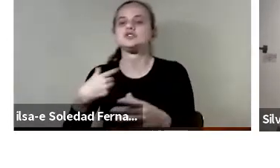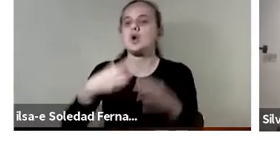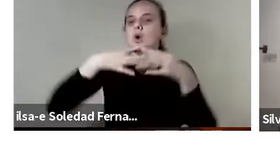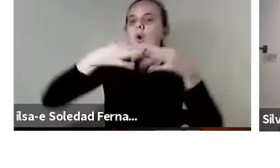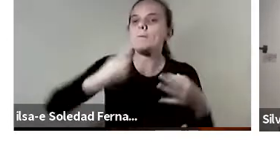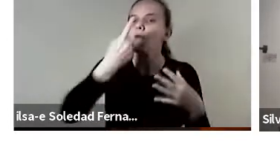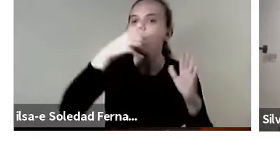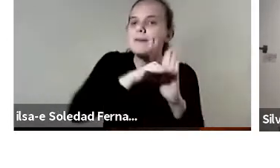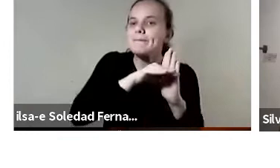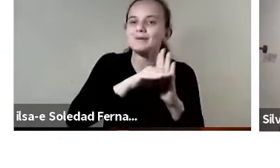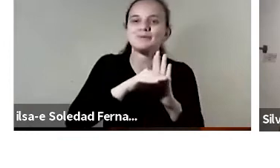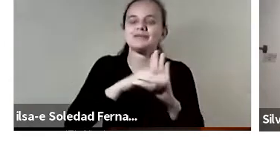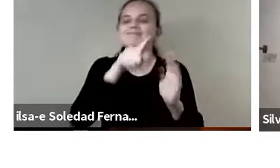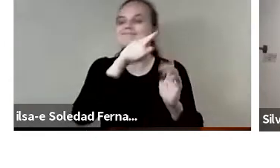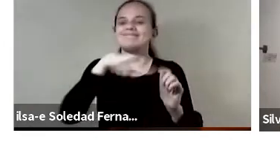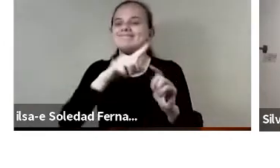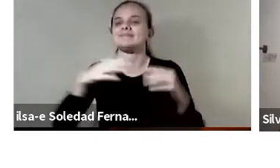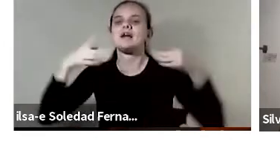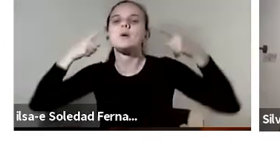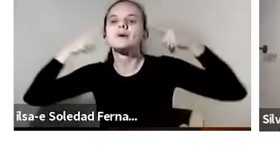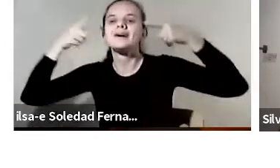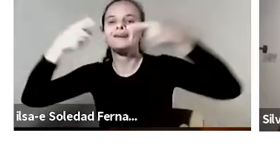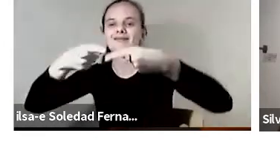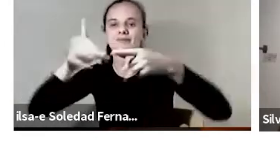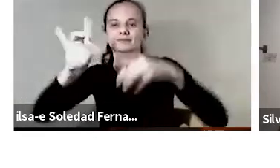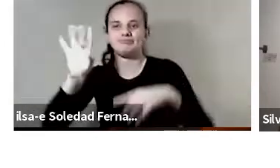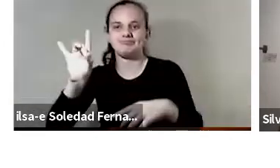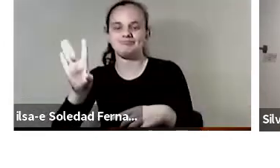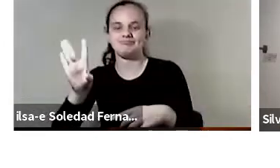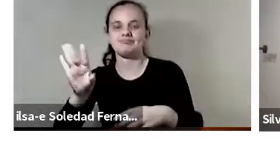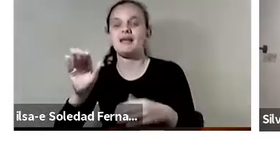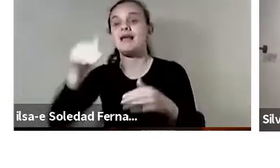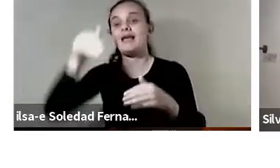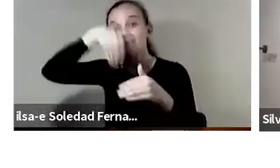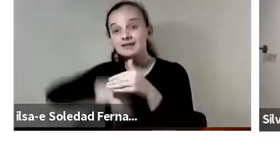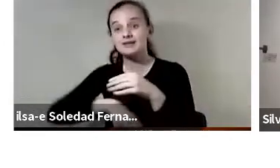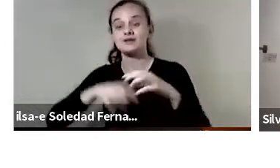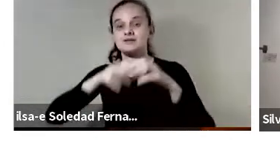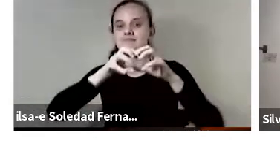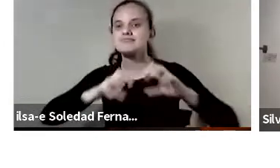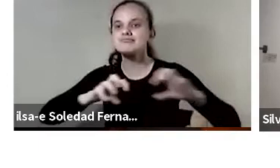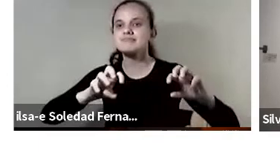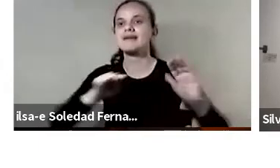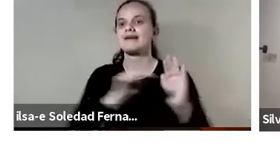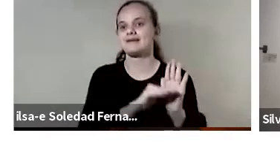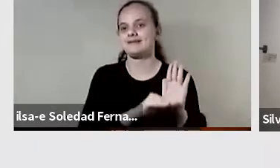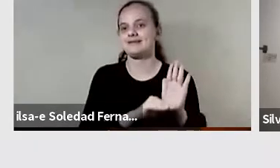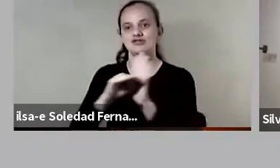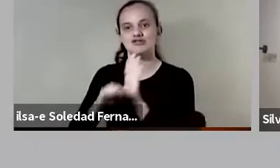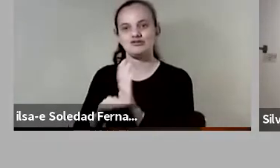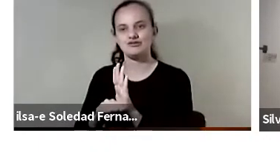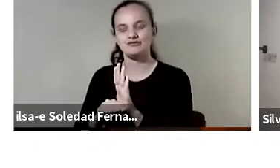puede testear, no podemos decir estoy cumpliendo con esta pauta, así que soy accesible. En realidad la pauta es el norte.